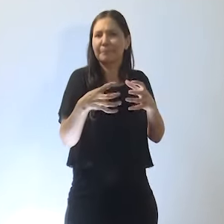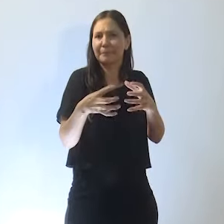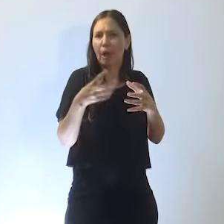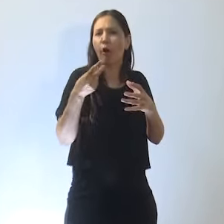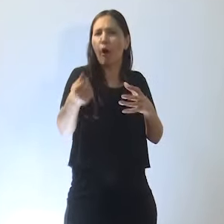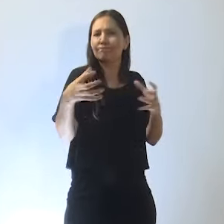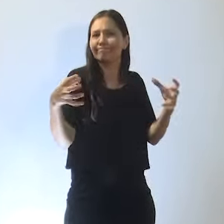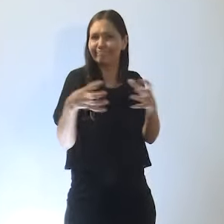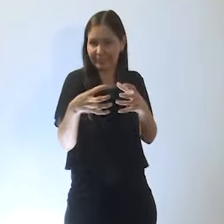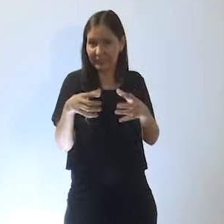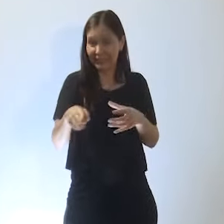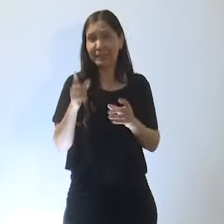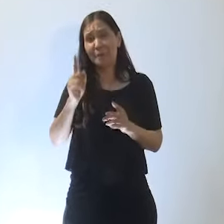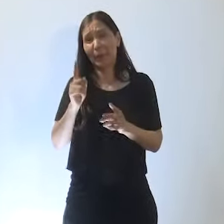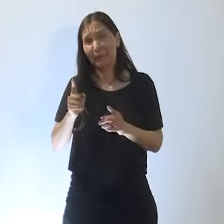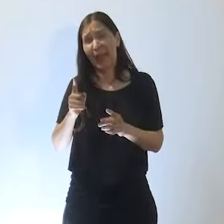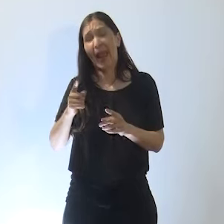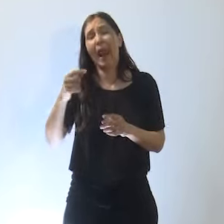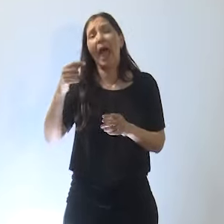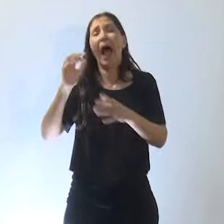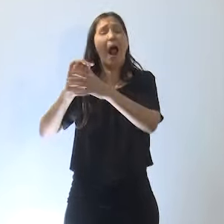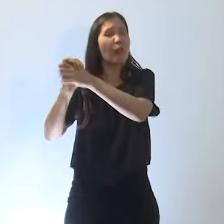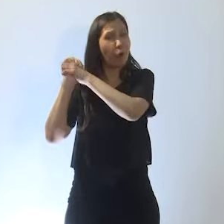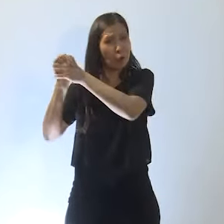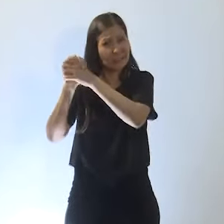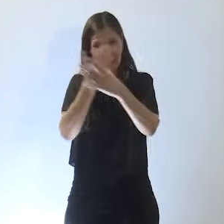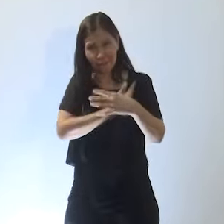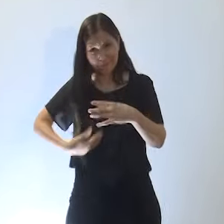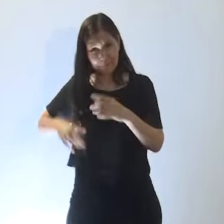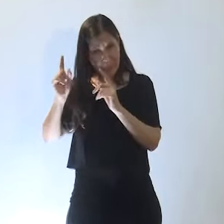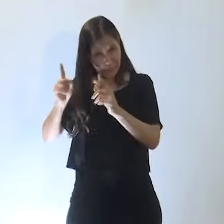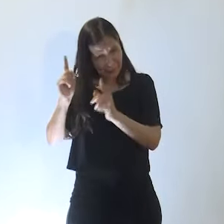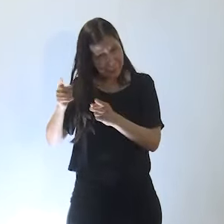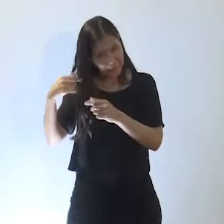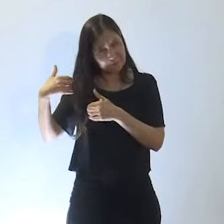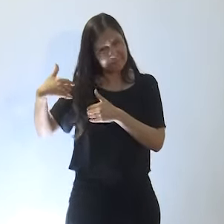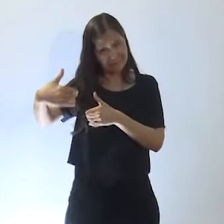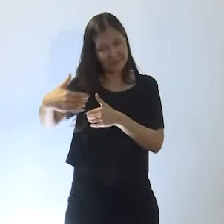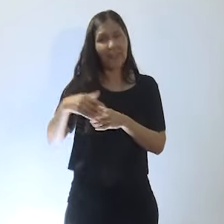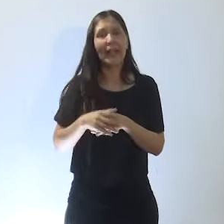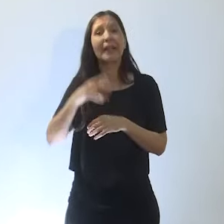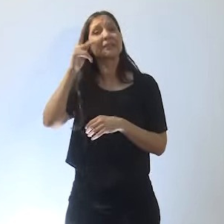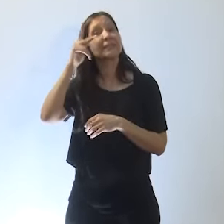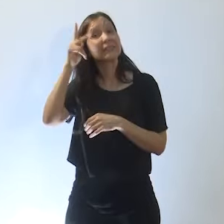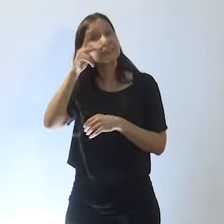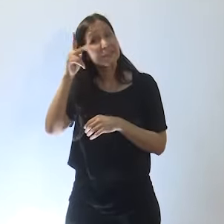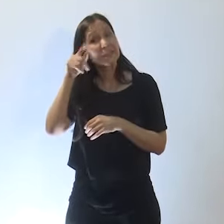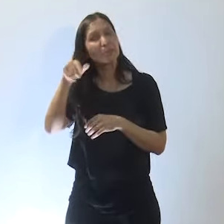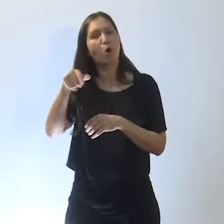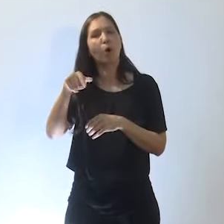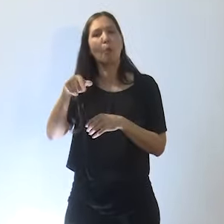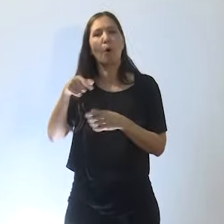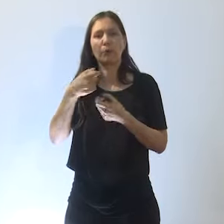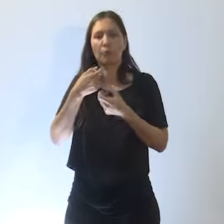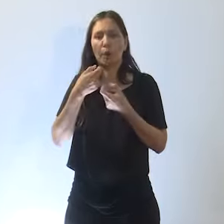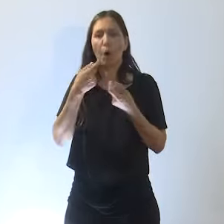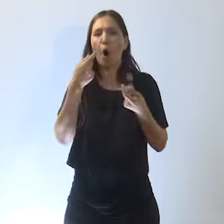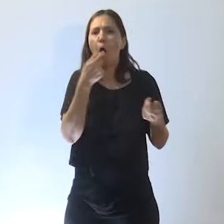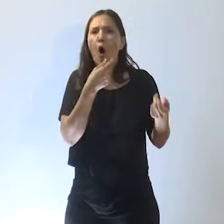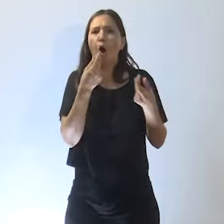experiencias populares frente a las hiperinflaciones etcétera el quismo expandió el consumo intentó